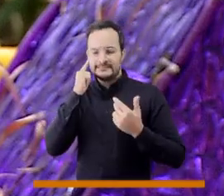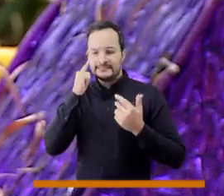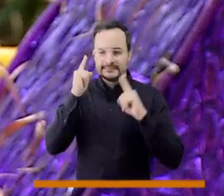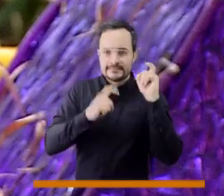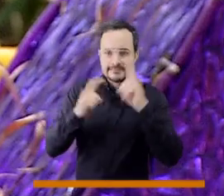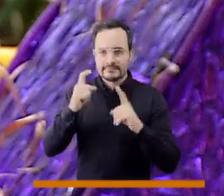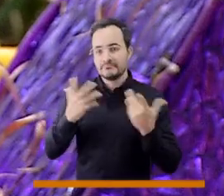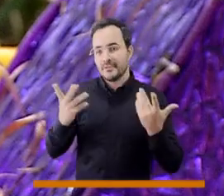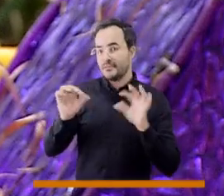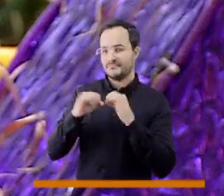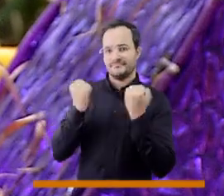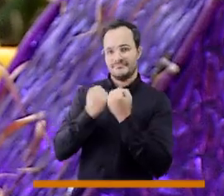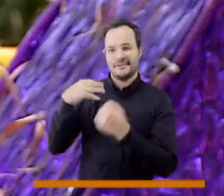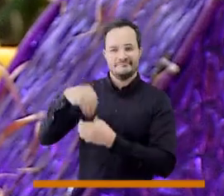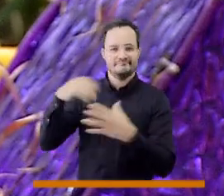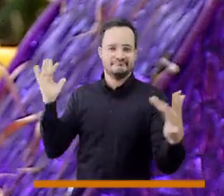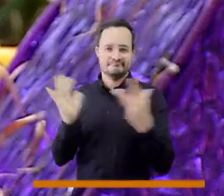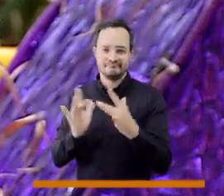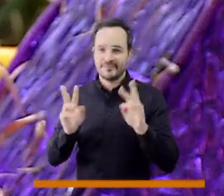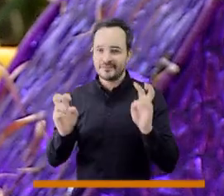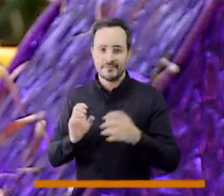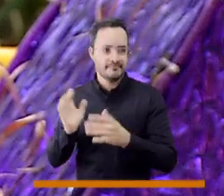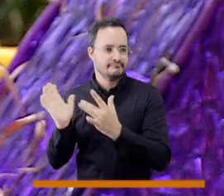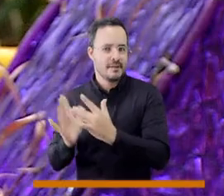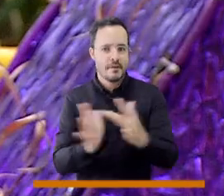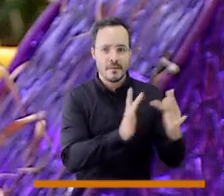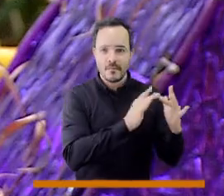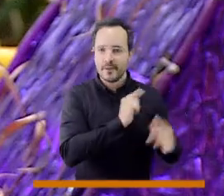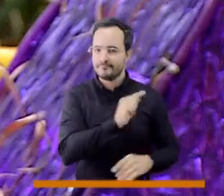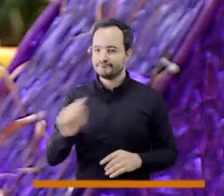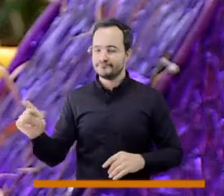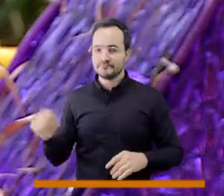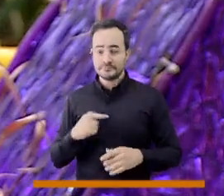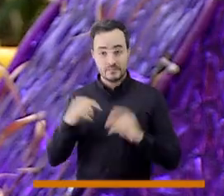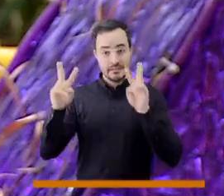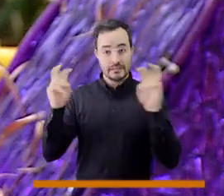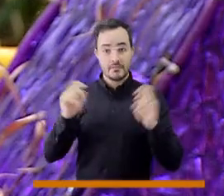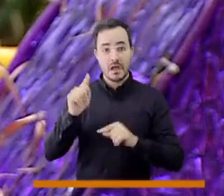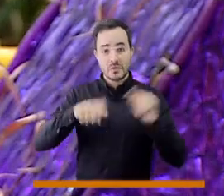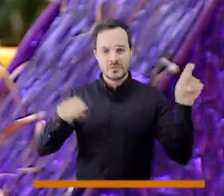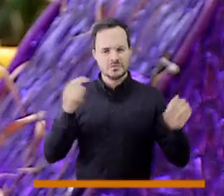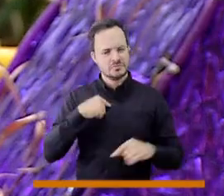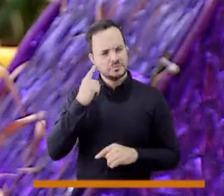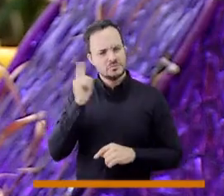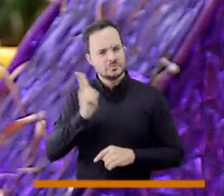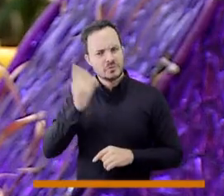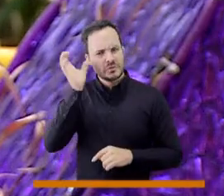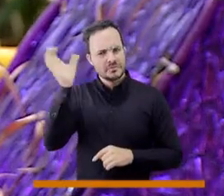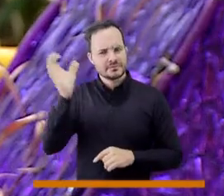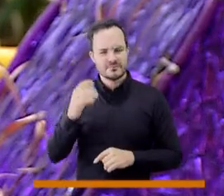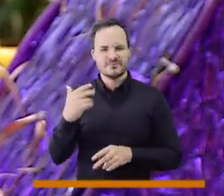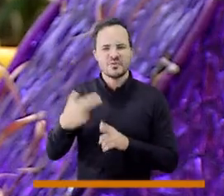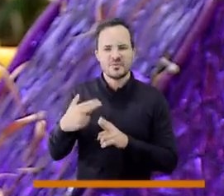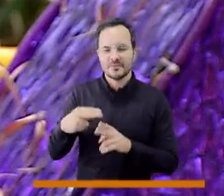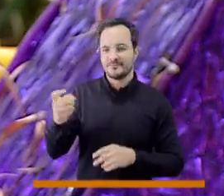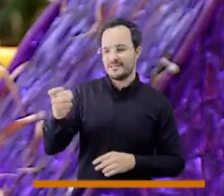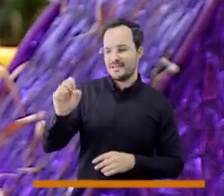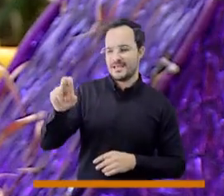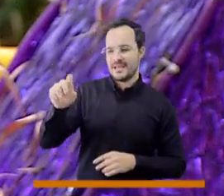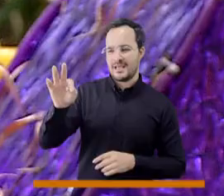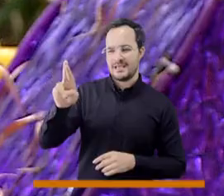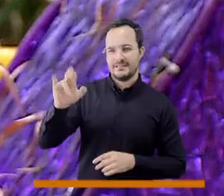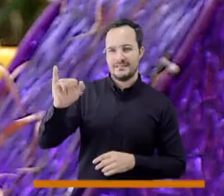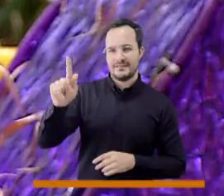supuesto, el Concejo de Medellín. Un tema que por su nombre técnico pareciera desconocido, la